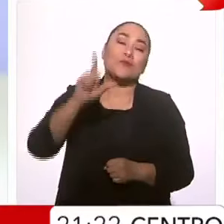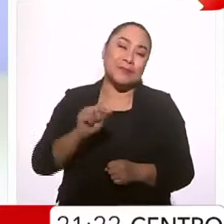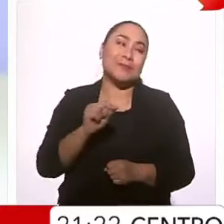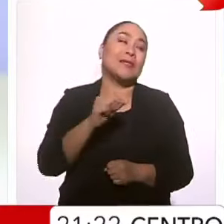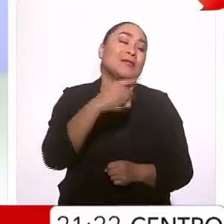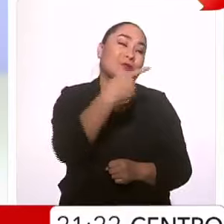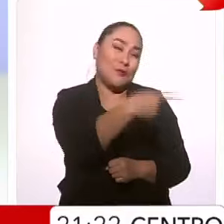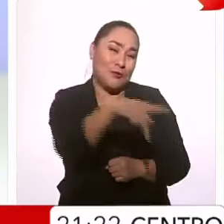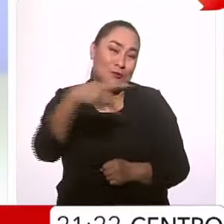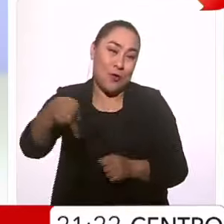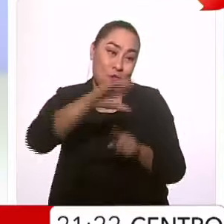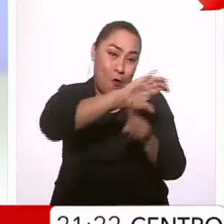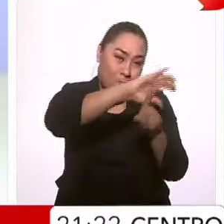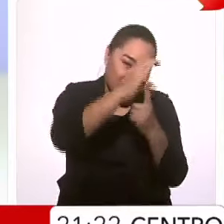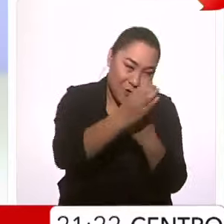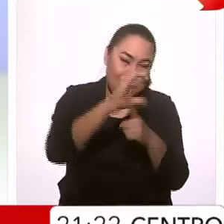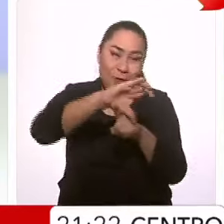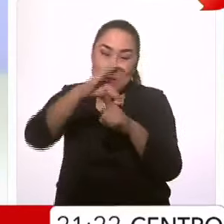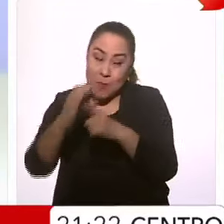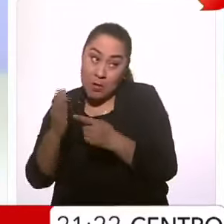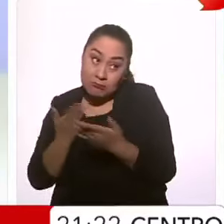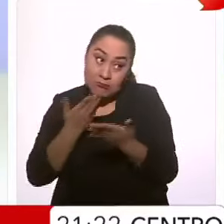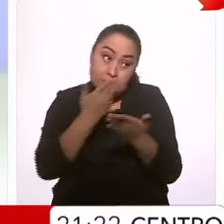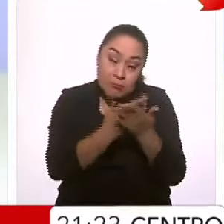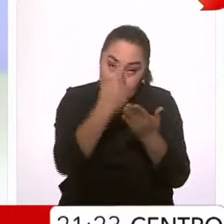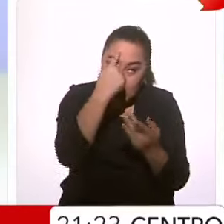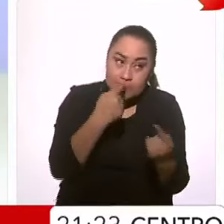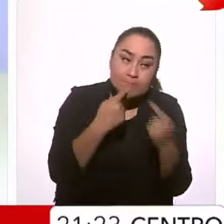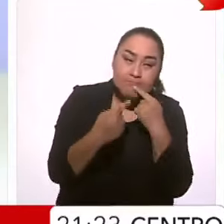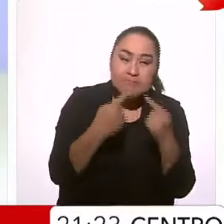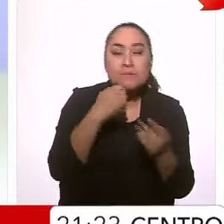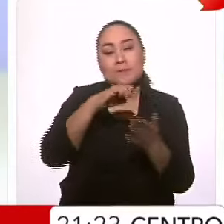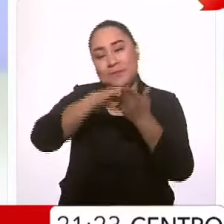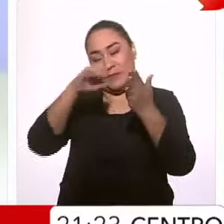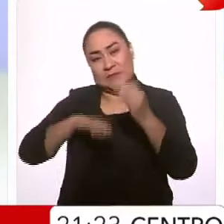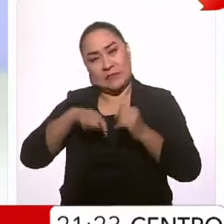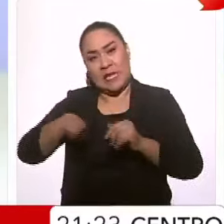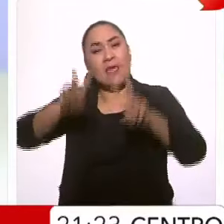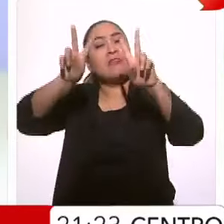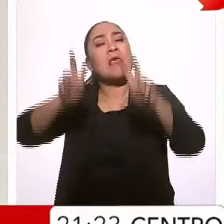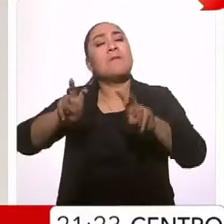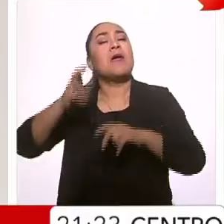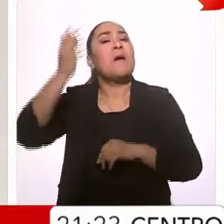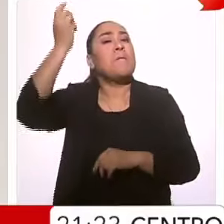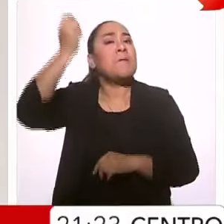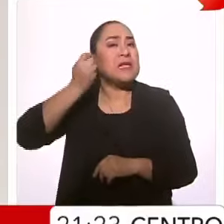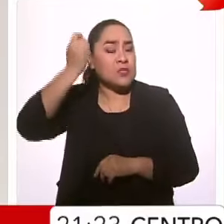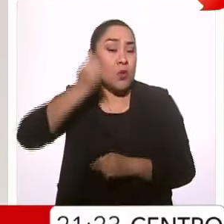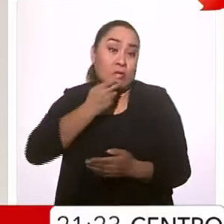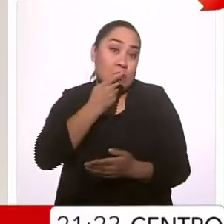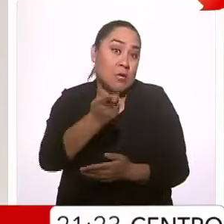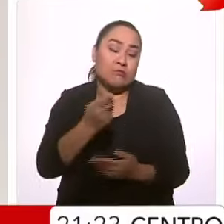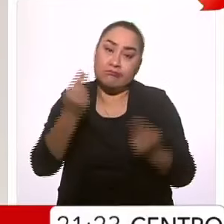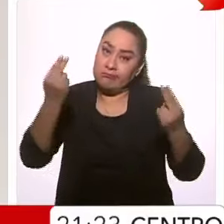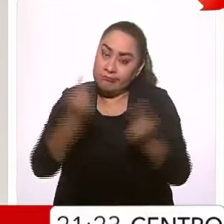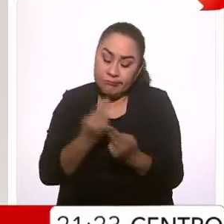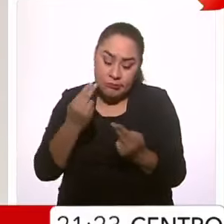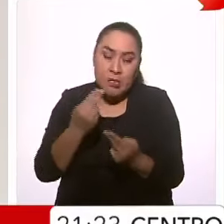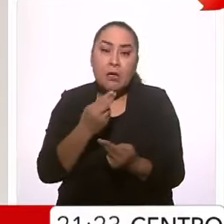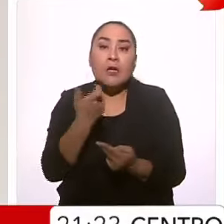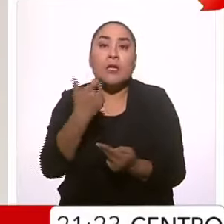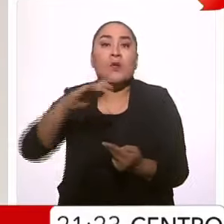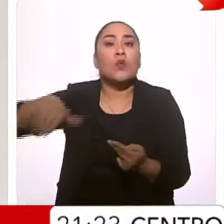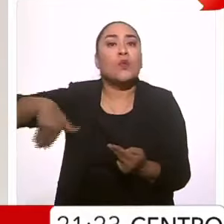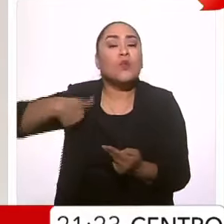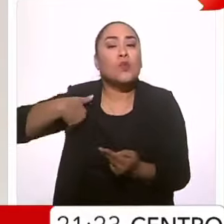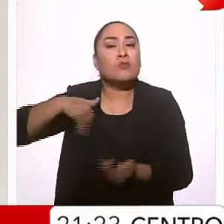comisiones, en esta discusión, el caso de las pensiones establece claramente que debe haber un capital semilla que se generará